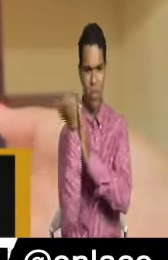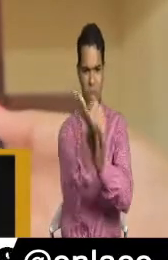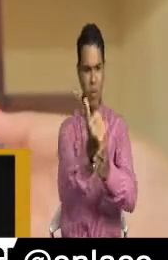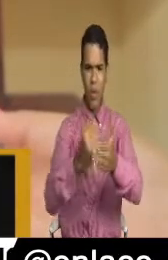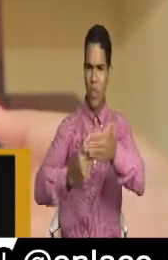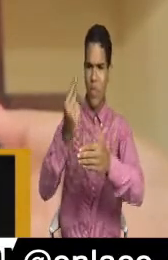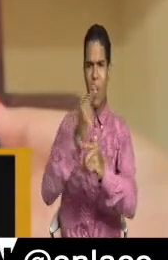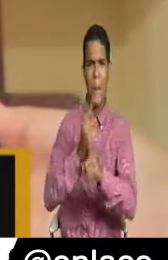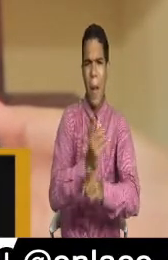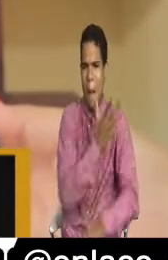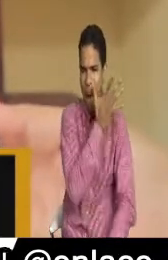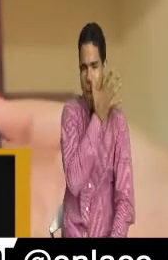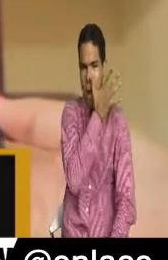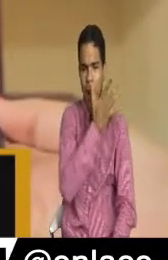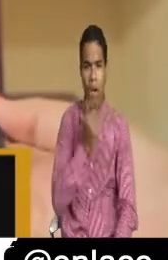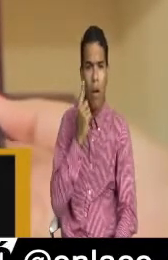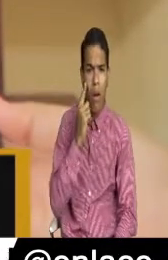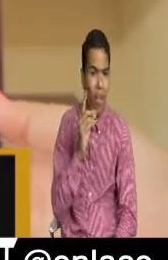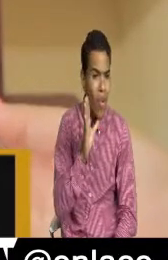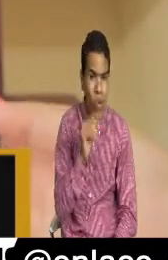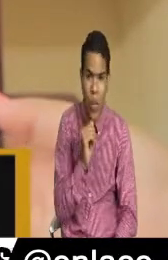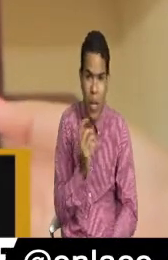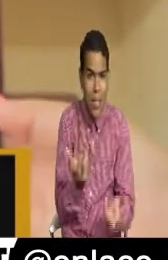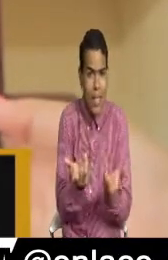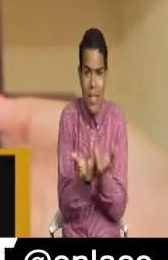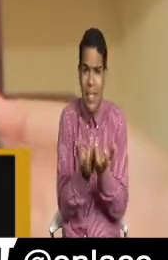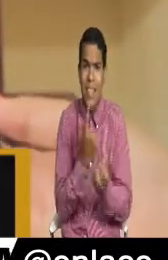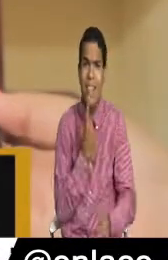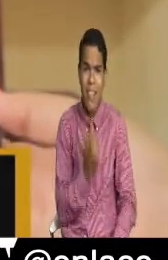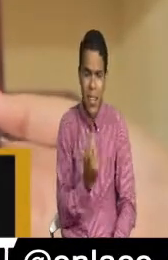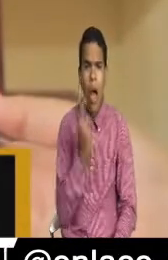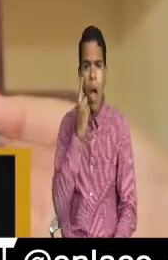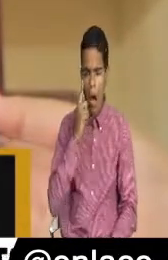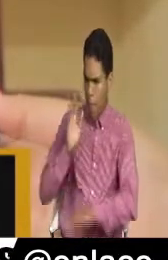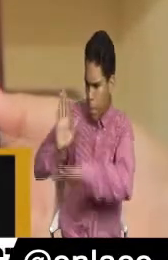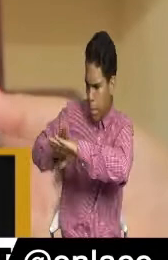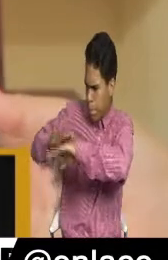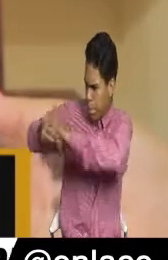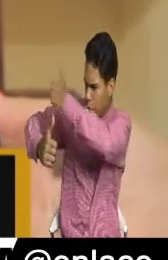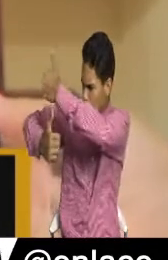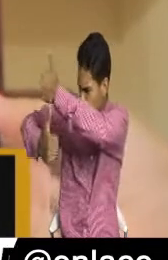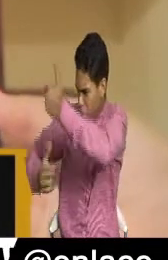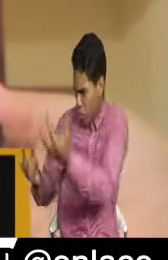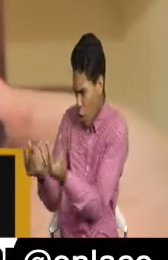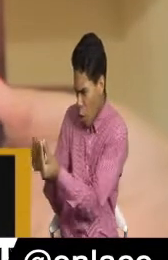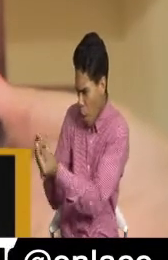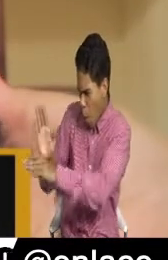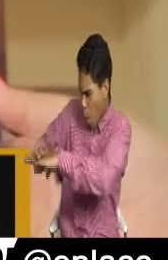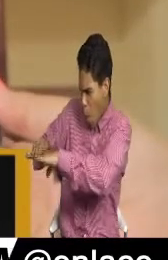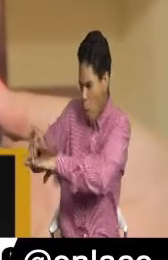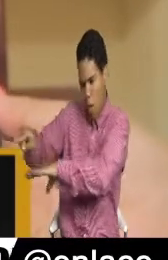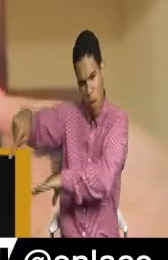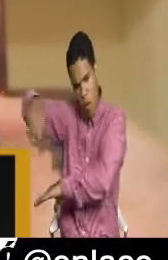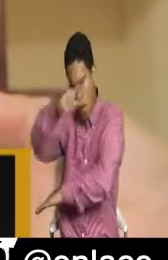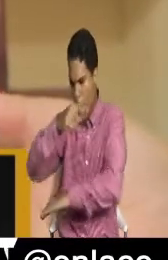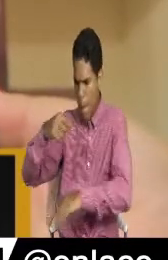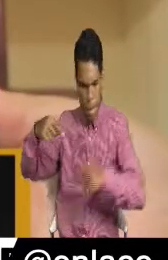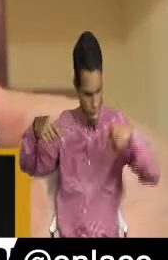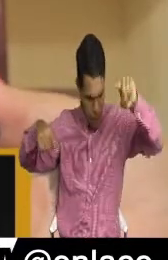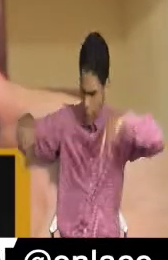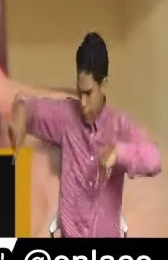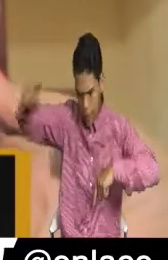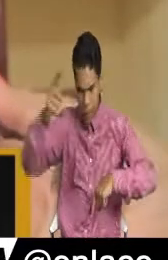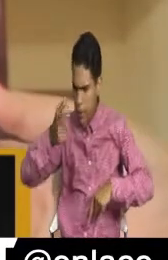la gente. Si no, yo nombro una comisión accidental para que le haga el seguimiento y el control a todas esas